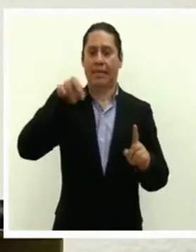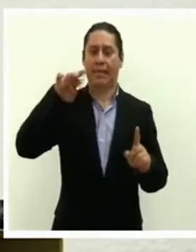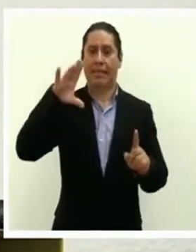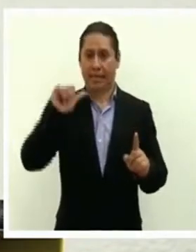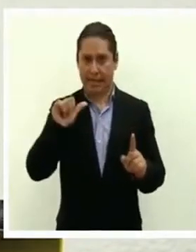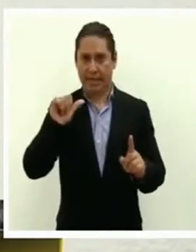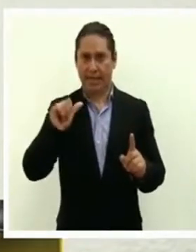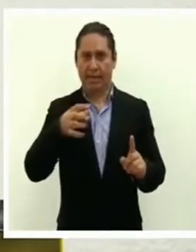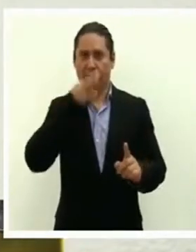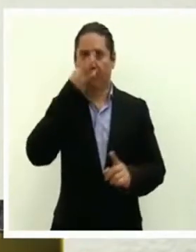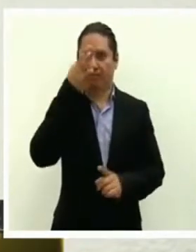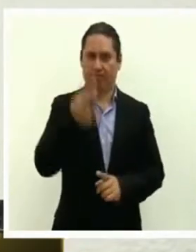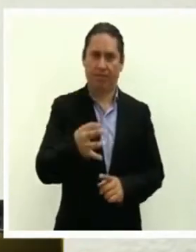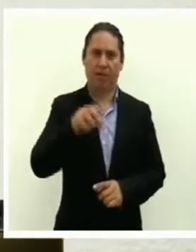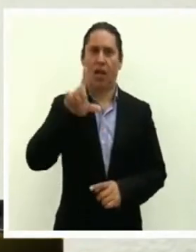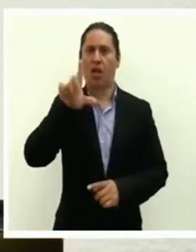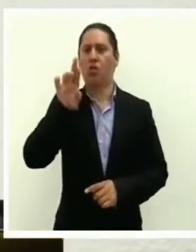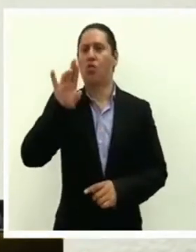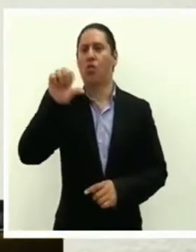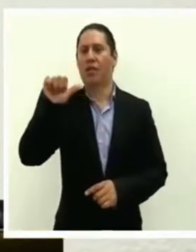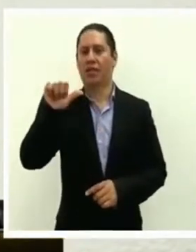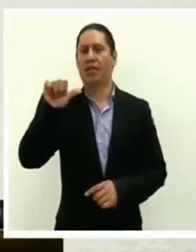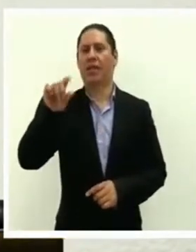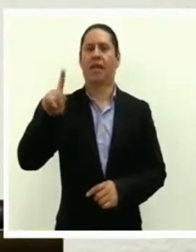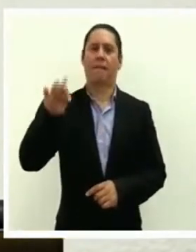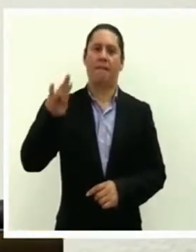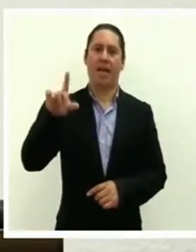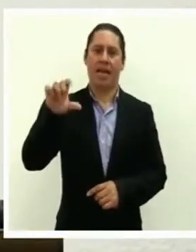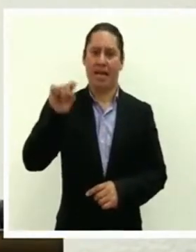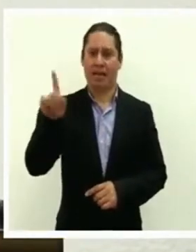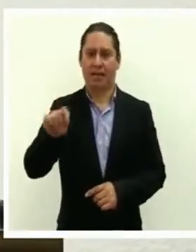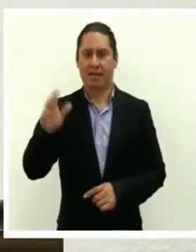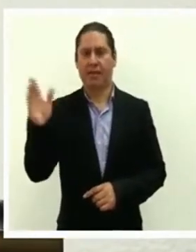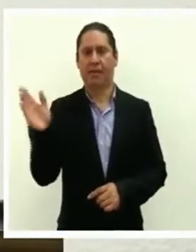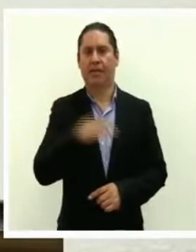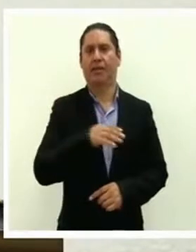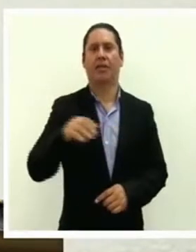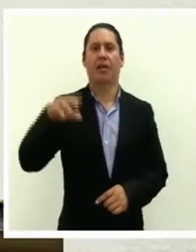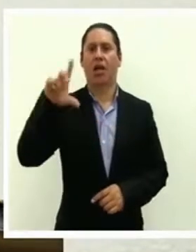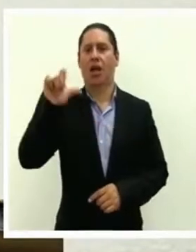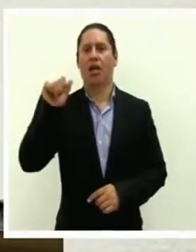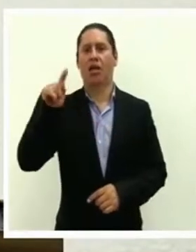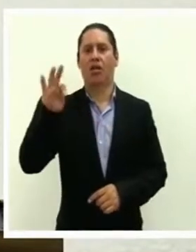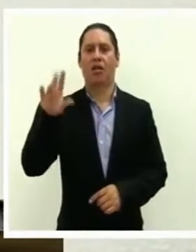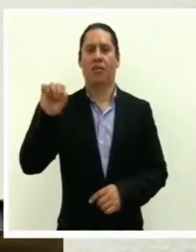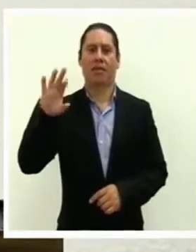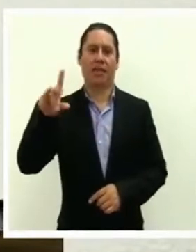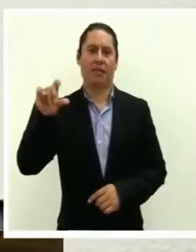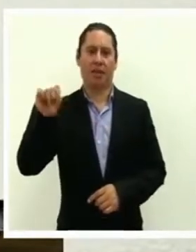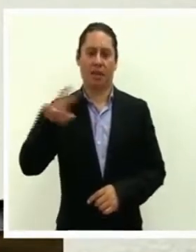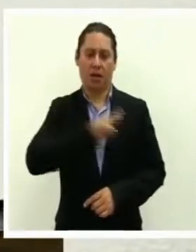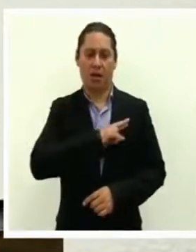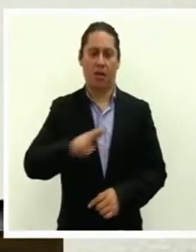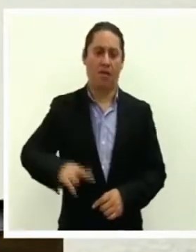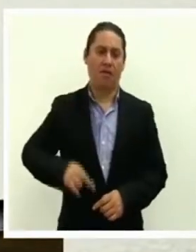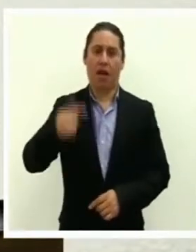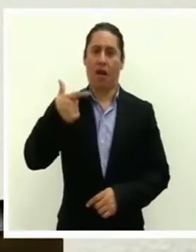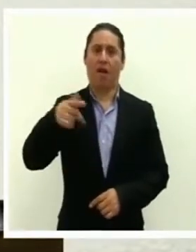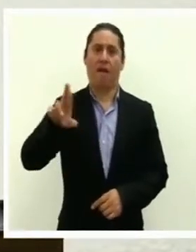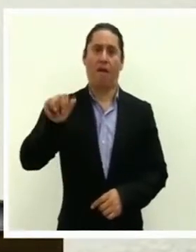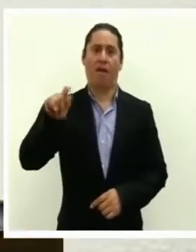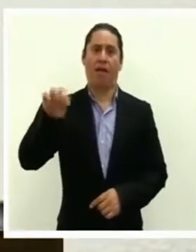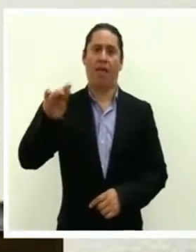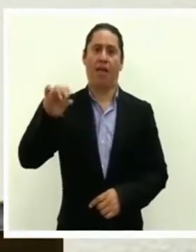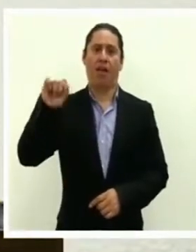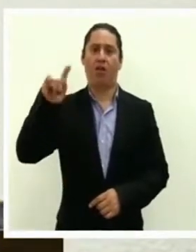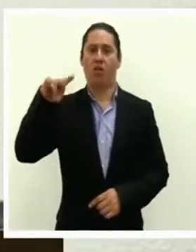las regidoras Luisa Mercedes Pérez Ramos y Sara Elisa López Camacho, así como el regidor Guadalupe